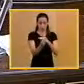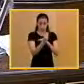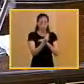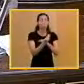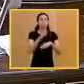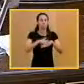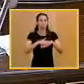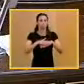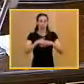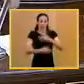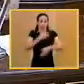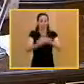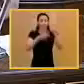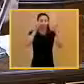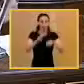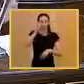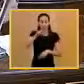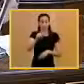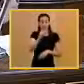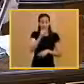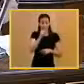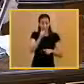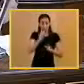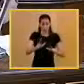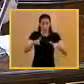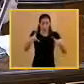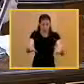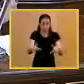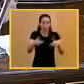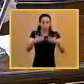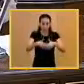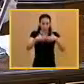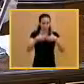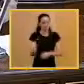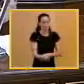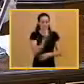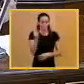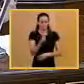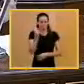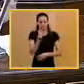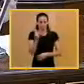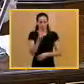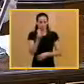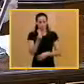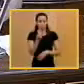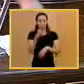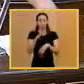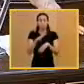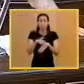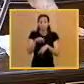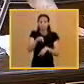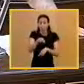lentitud, esas depuradoras de aguas residuales en las ciudades más importantes, sin acabar e incluso a veces sin comenzar. Hace